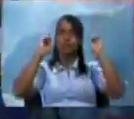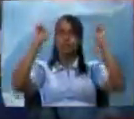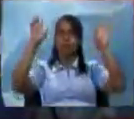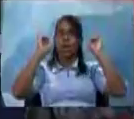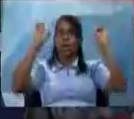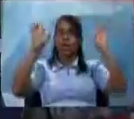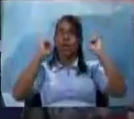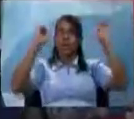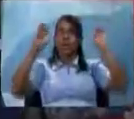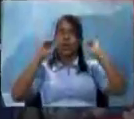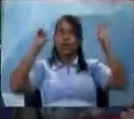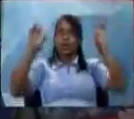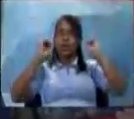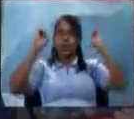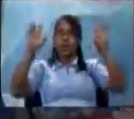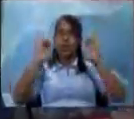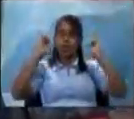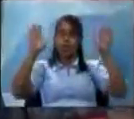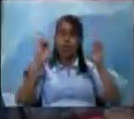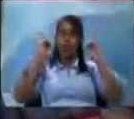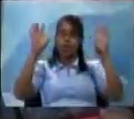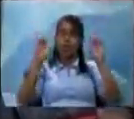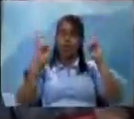¡Gloria a Dios!